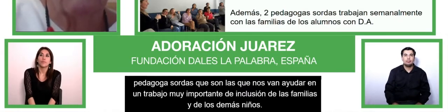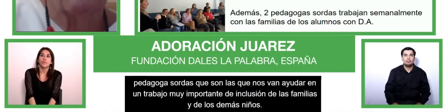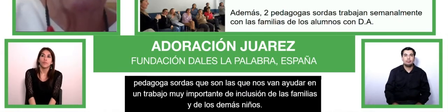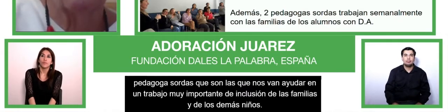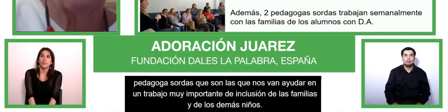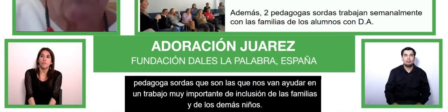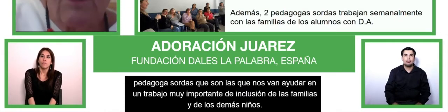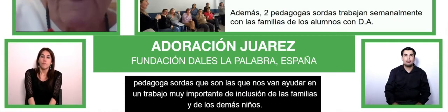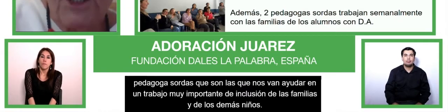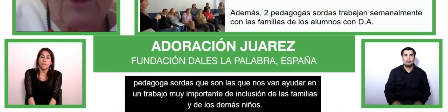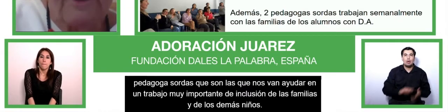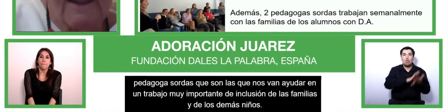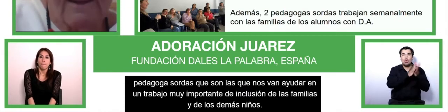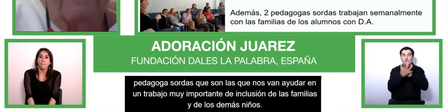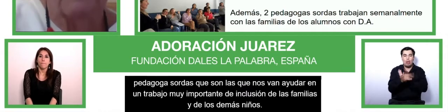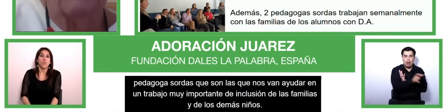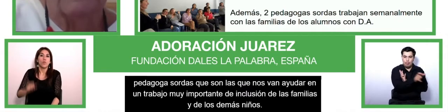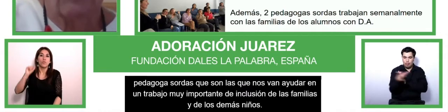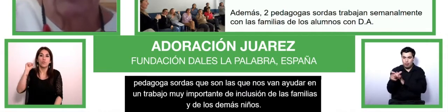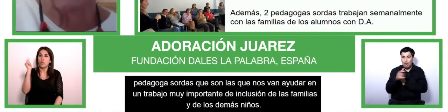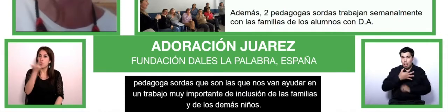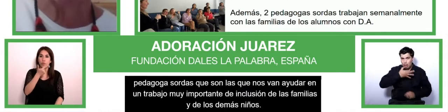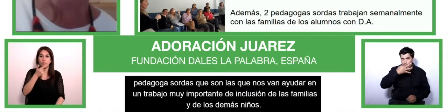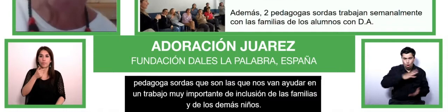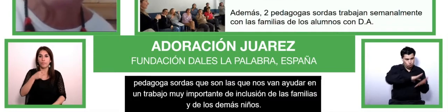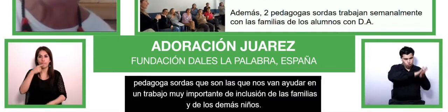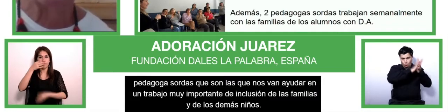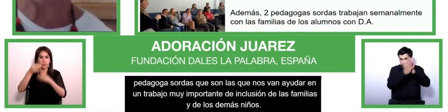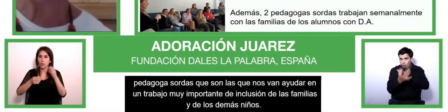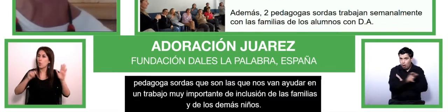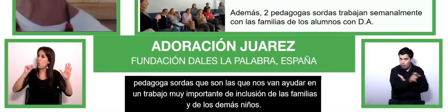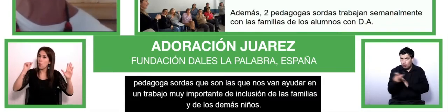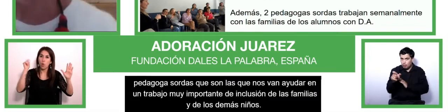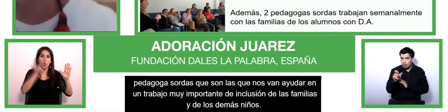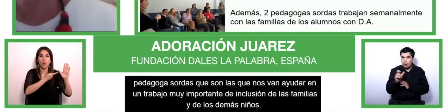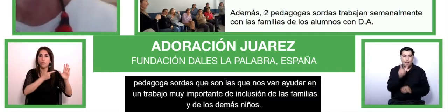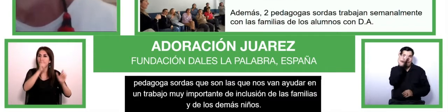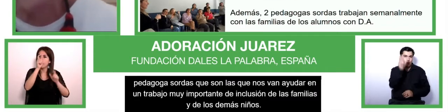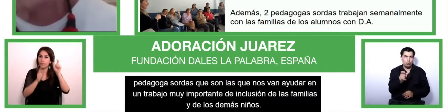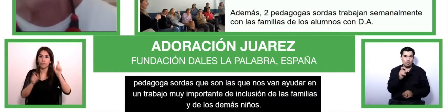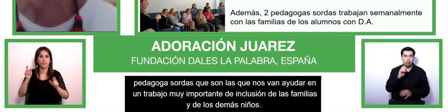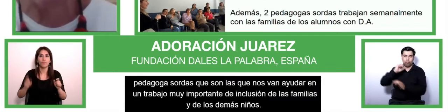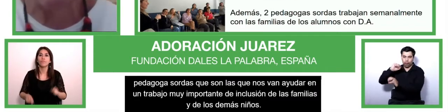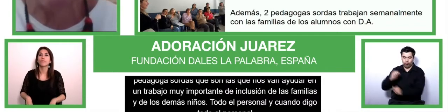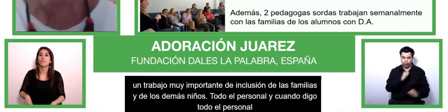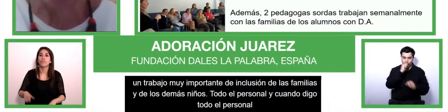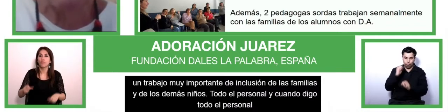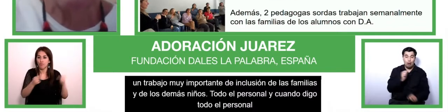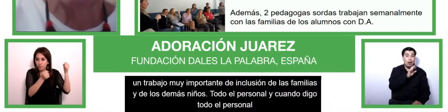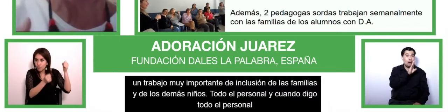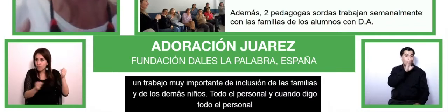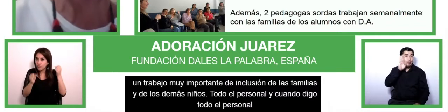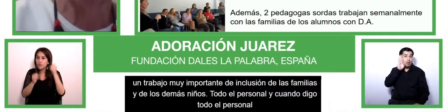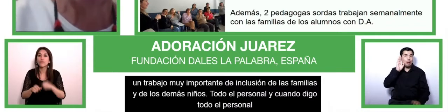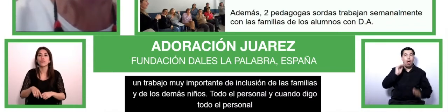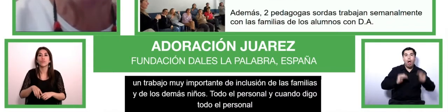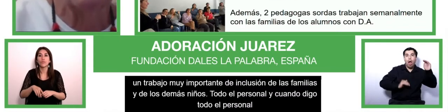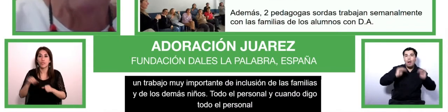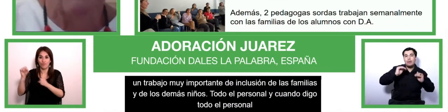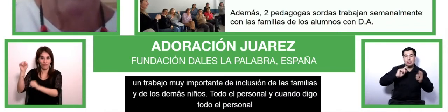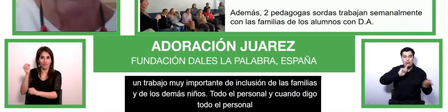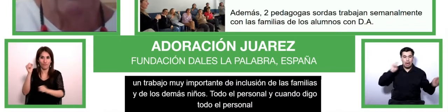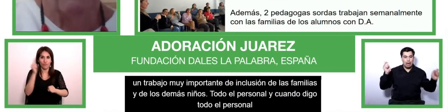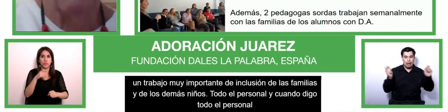Todo el personal. Y cuando digo todo el personal, es desde la limpieza. Bueno, a veces cambia la limpieza y tenemos que volver